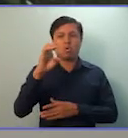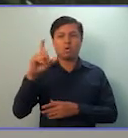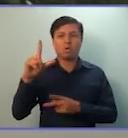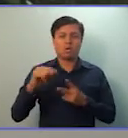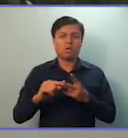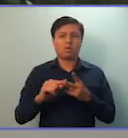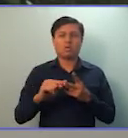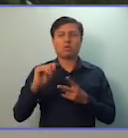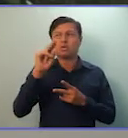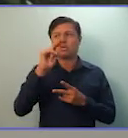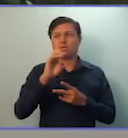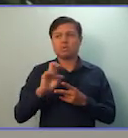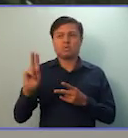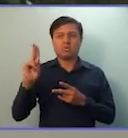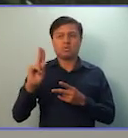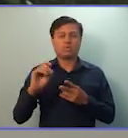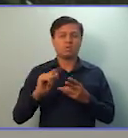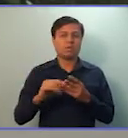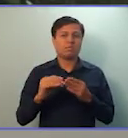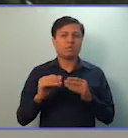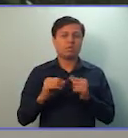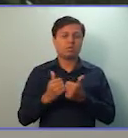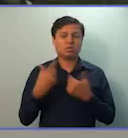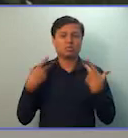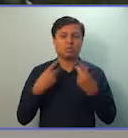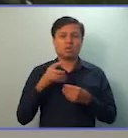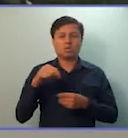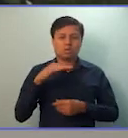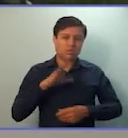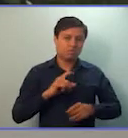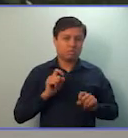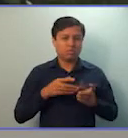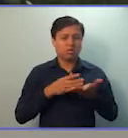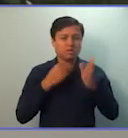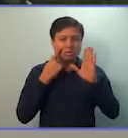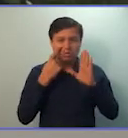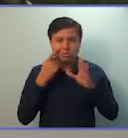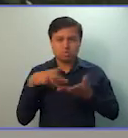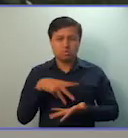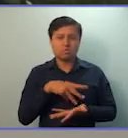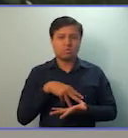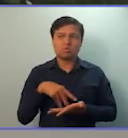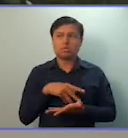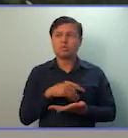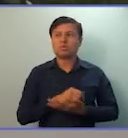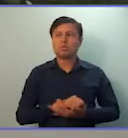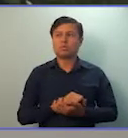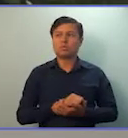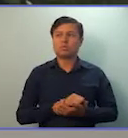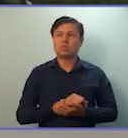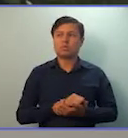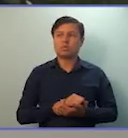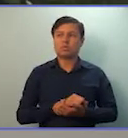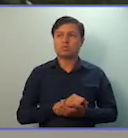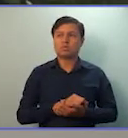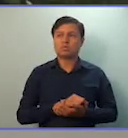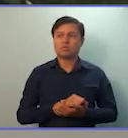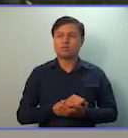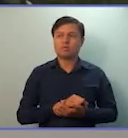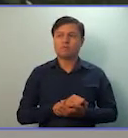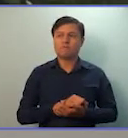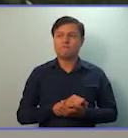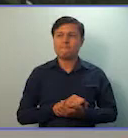este también las organizaciones sociales aquí en el salvador pueden hacer observación ciudadana nacional es decir ahí